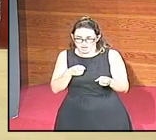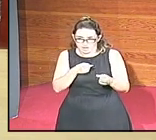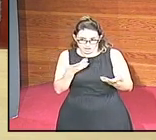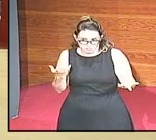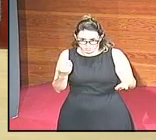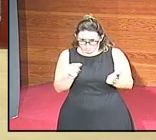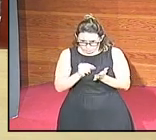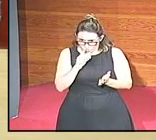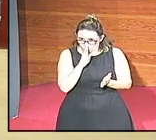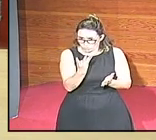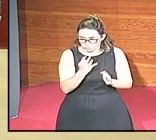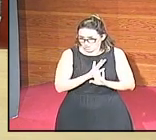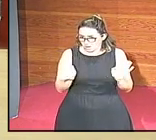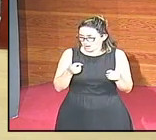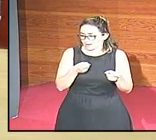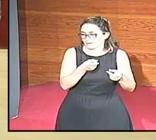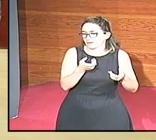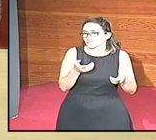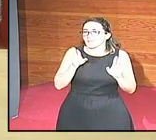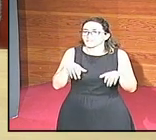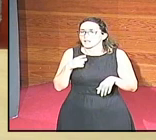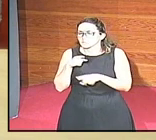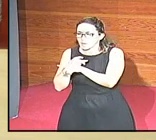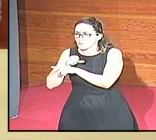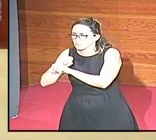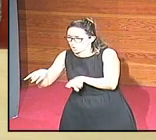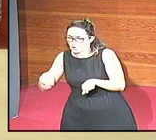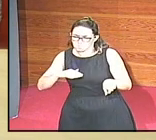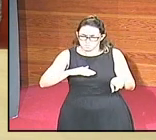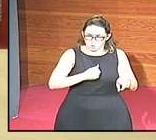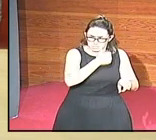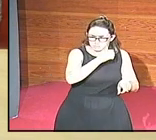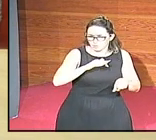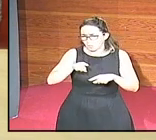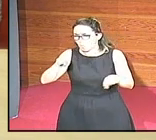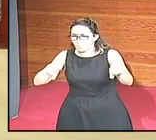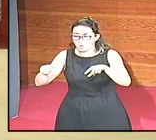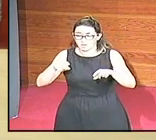Y al final, pues decir quién es más malo y quién es menos malo